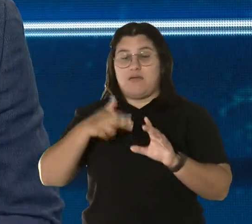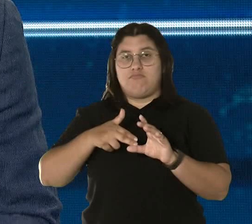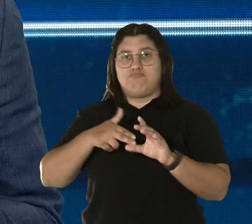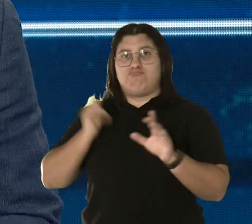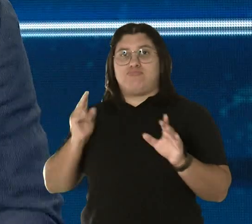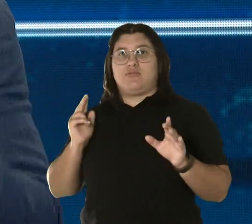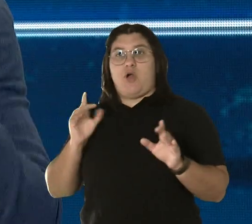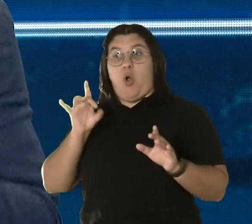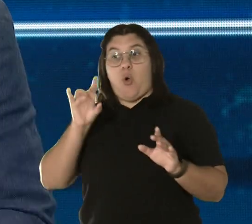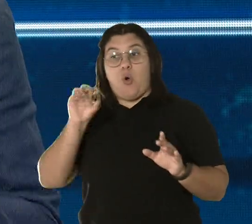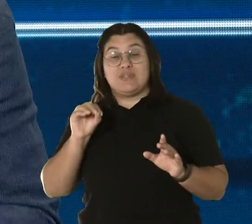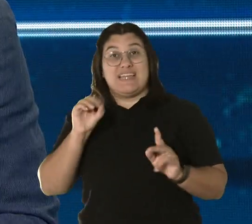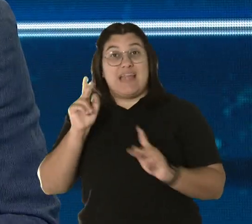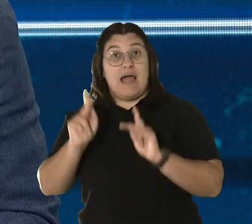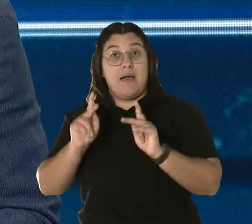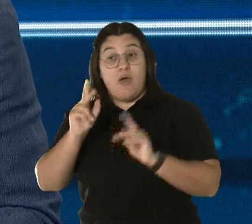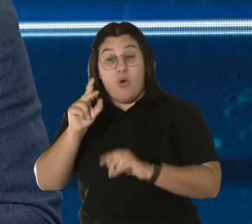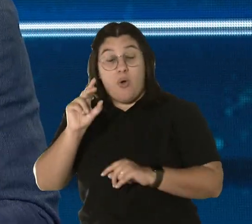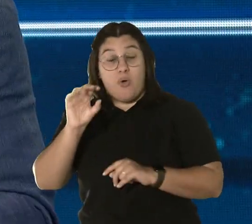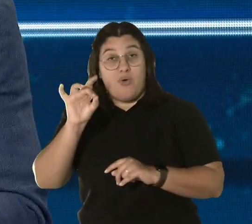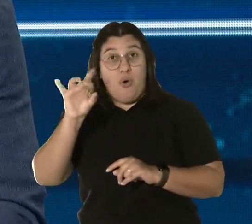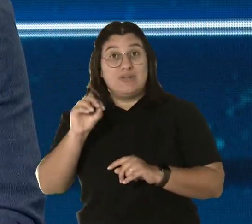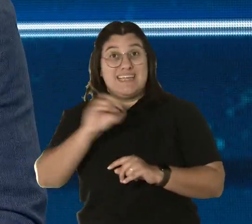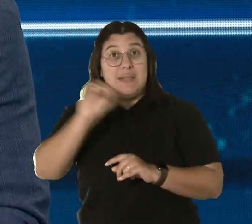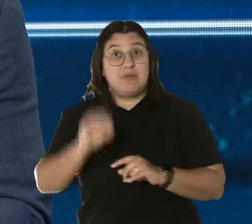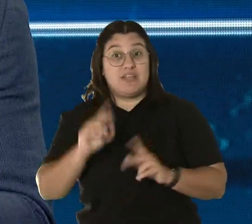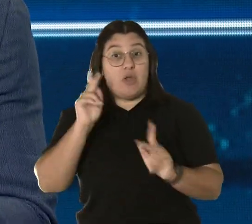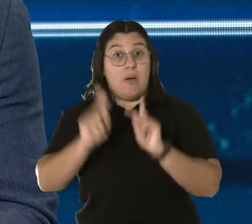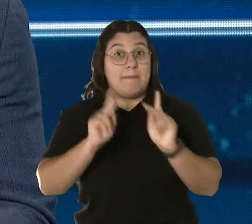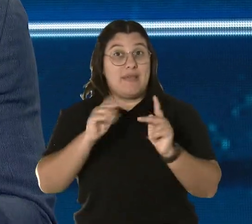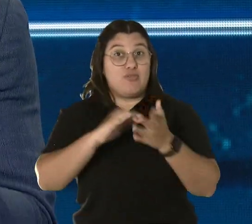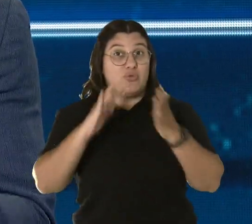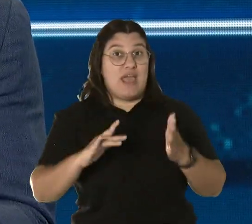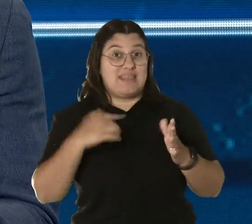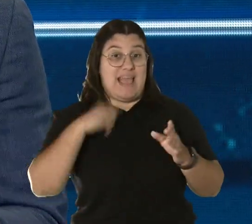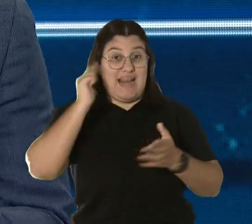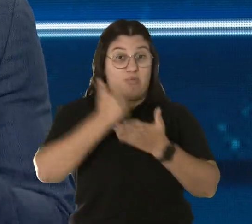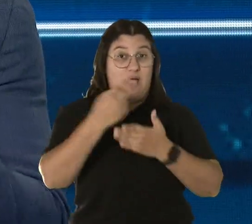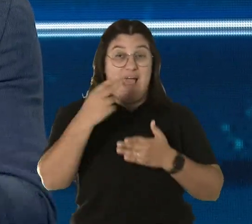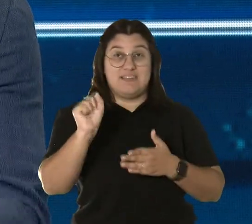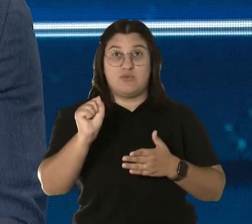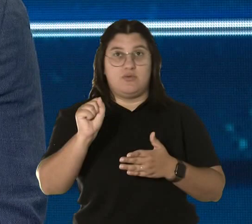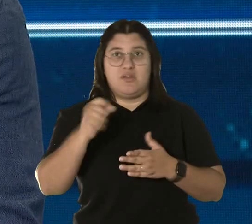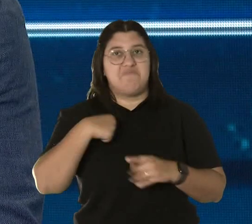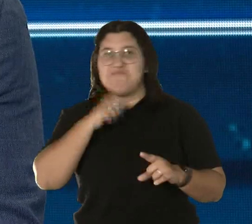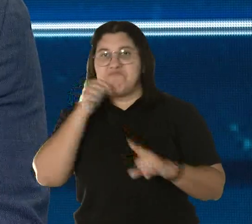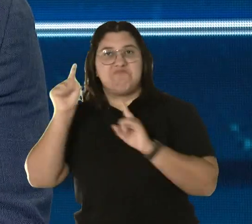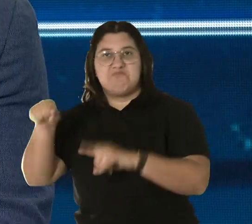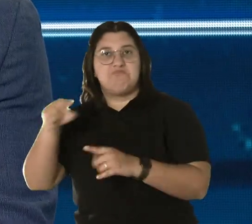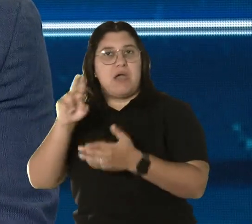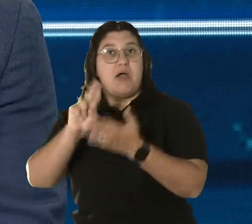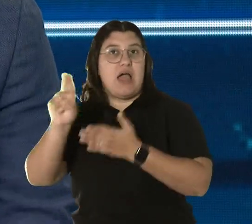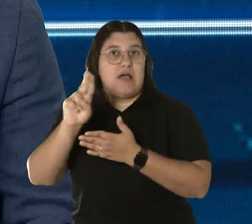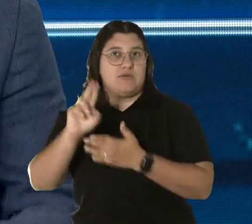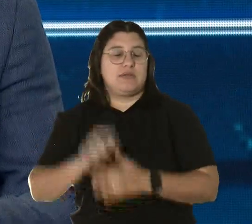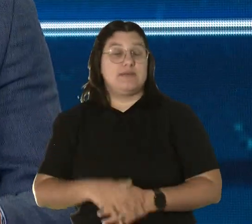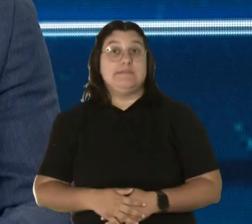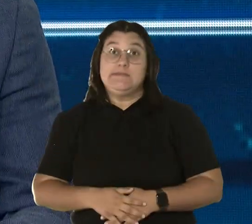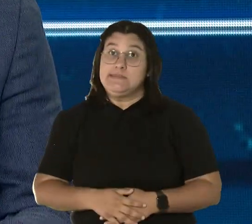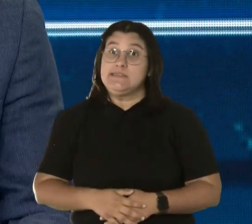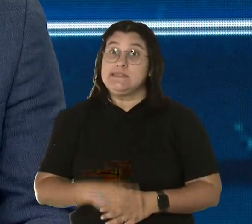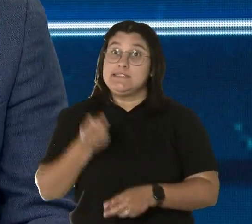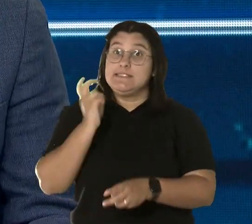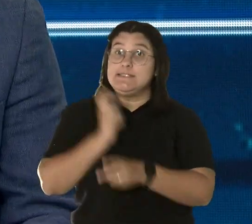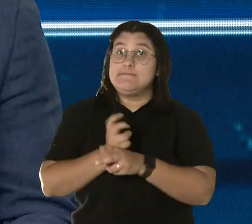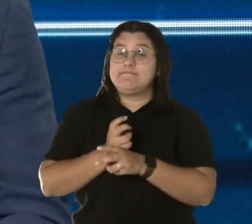tenemos 80% de los que se gradúan de high school que los podemos darles herramientas necesarias para que se puedan insertar en la industria y a la